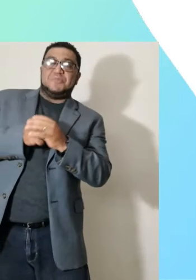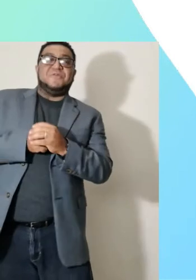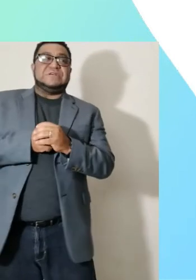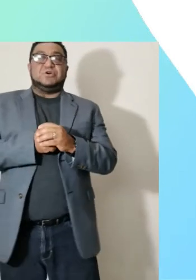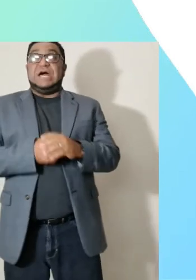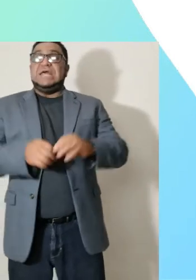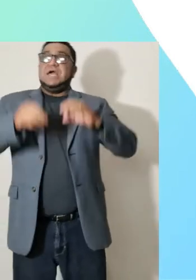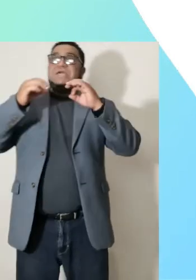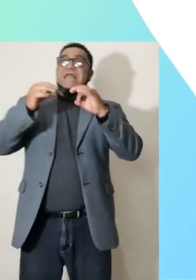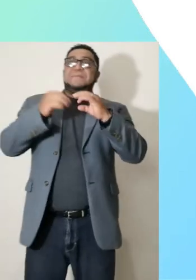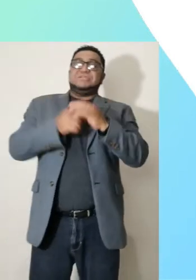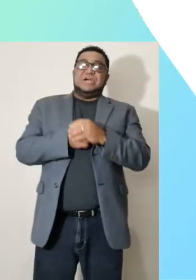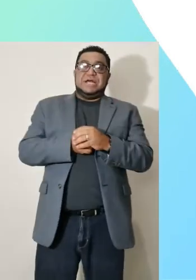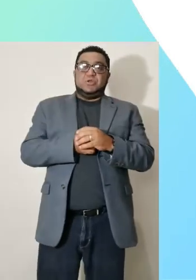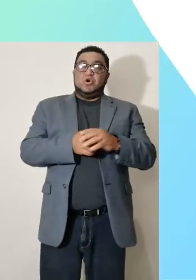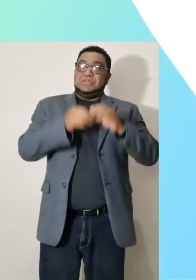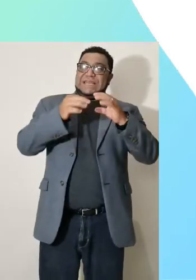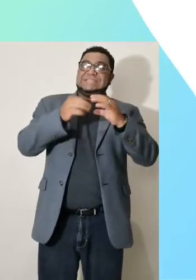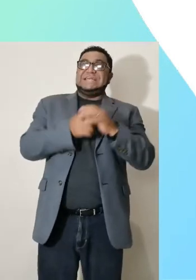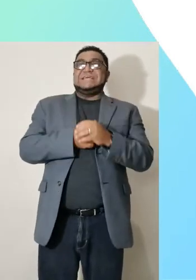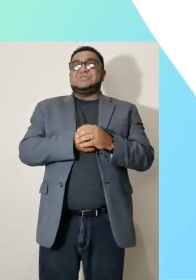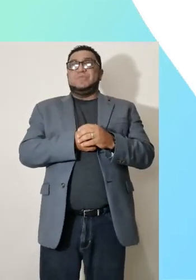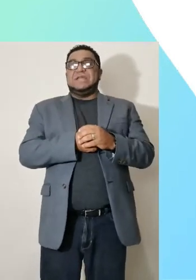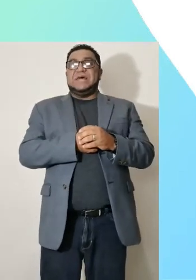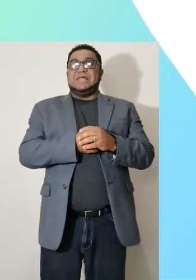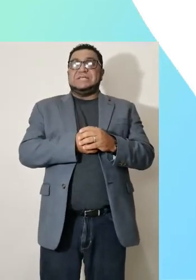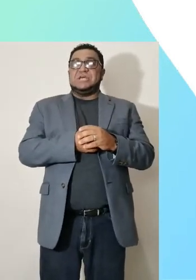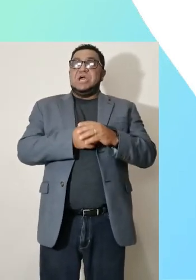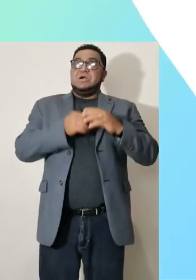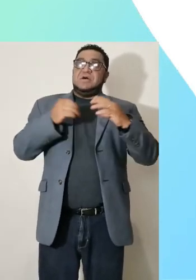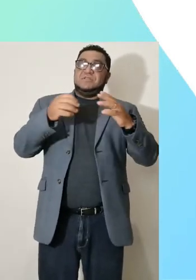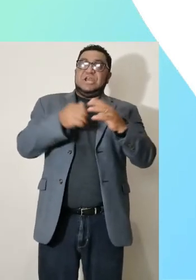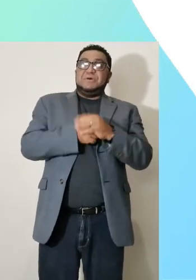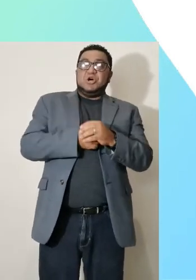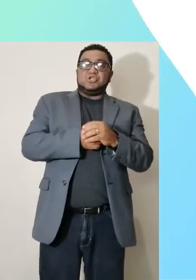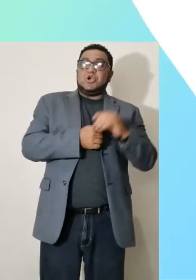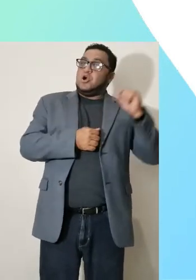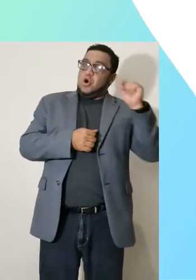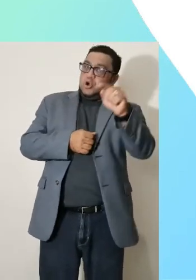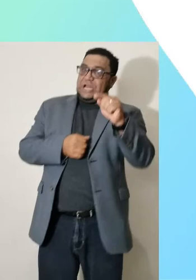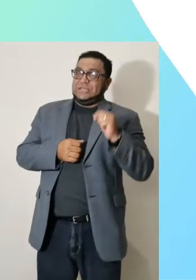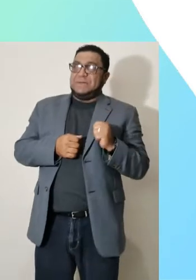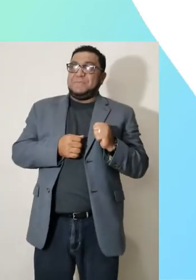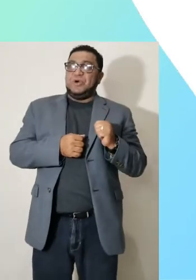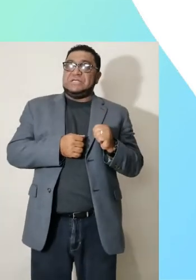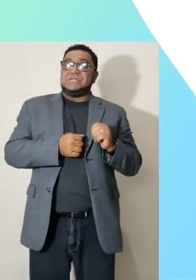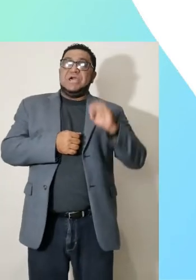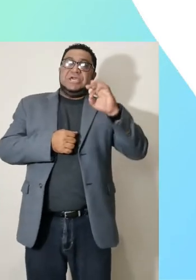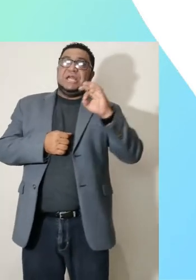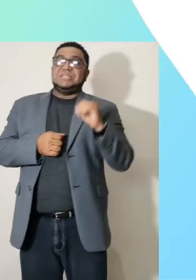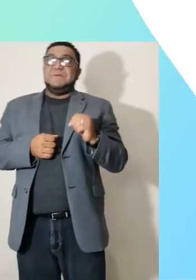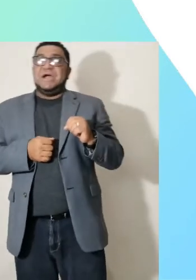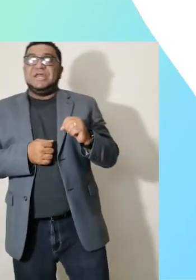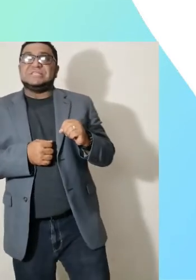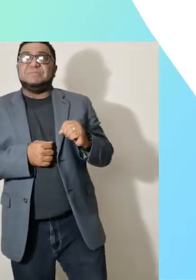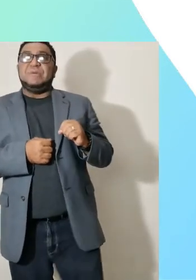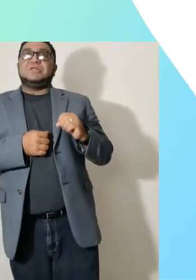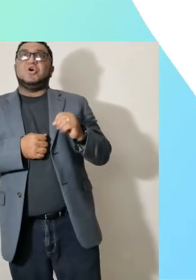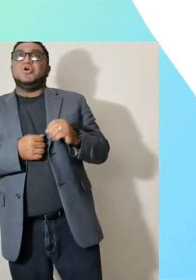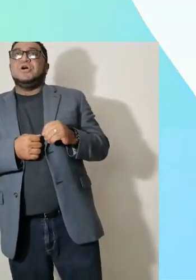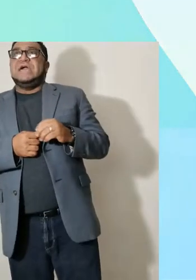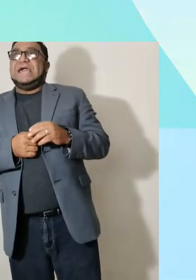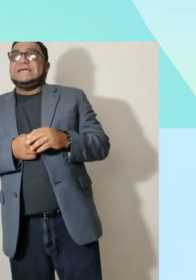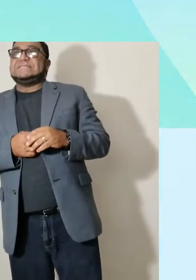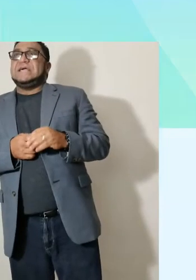técnico profesional y el bachillerato de las ciencias y humanidades adentrémonos con el tema pues y el tema en ese